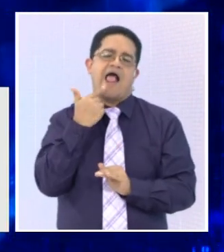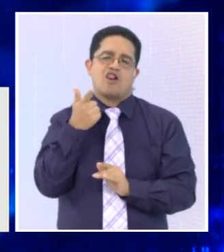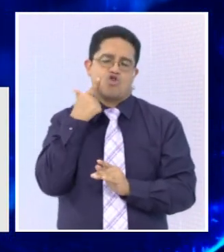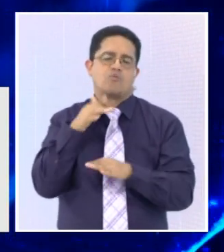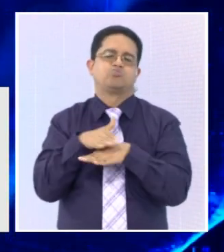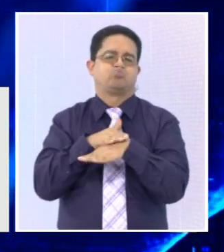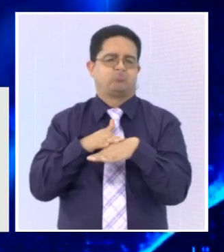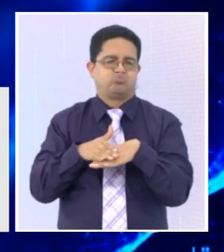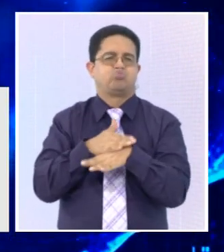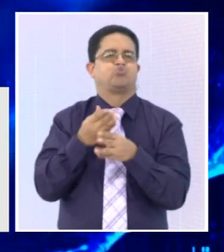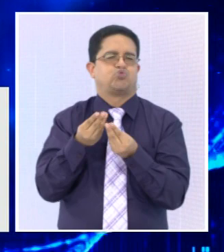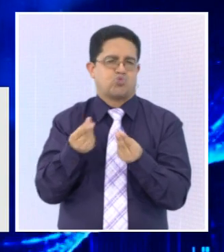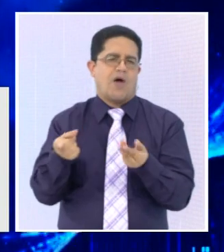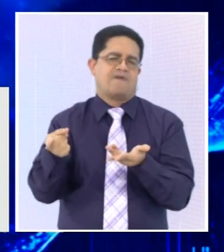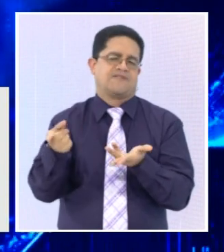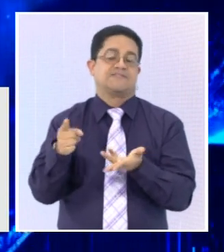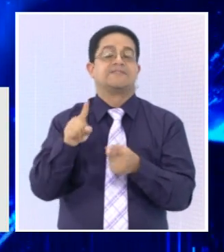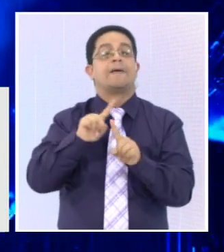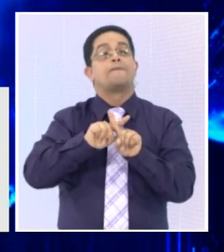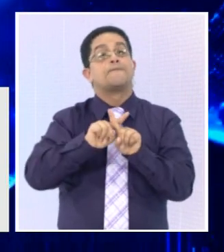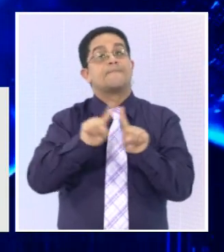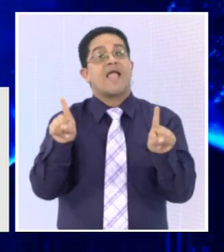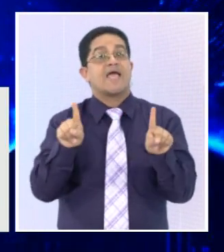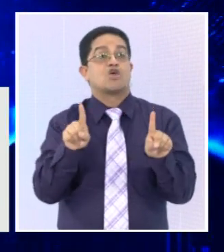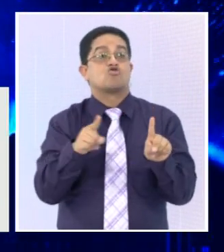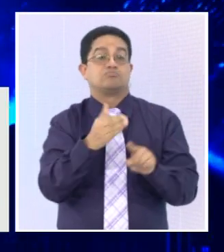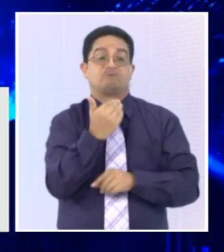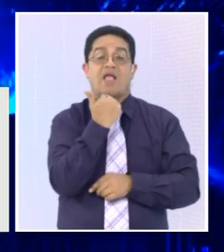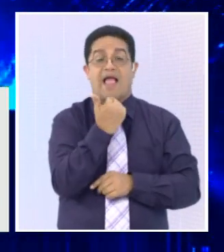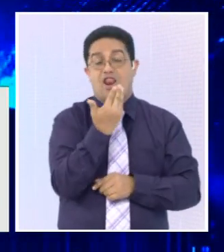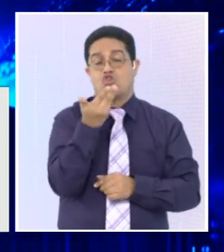como pueden ser las cremas. Pero es un recurso muy